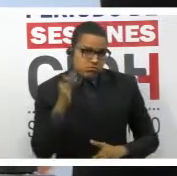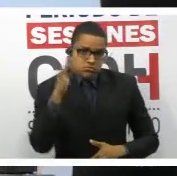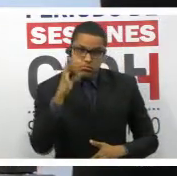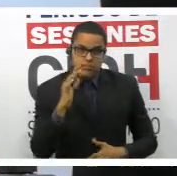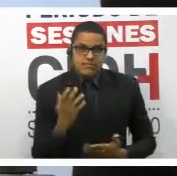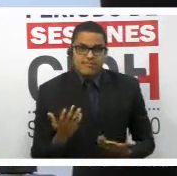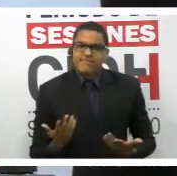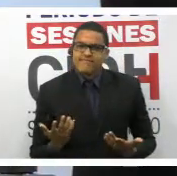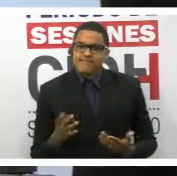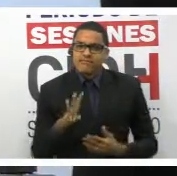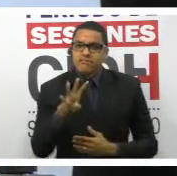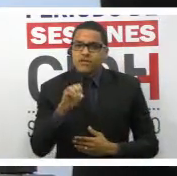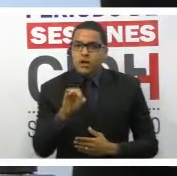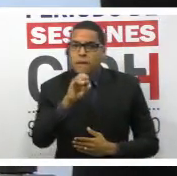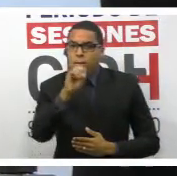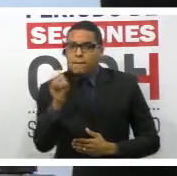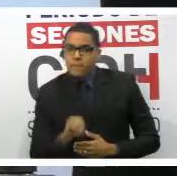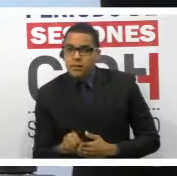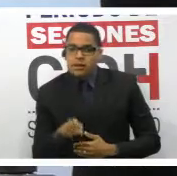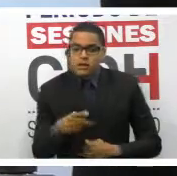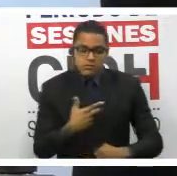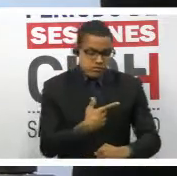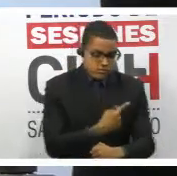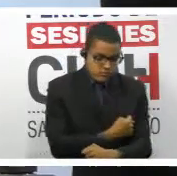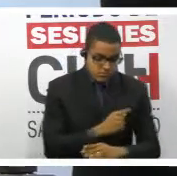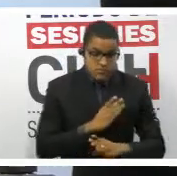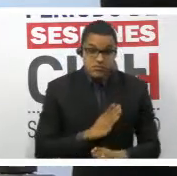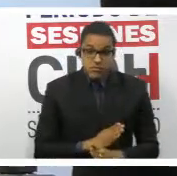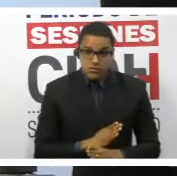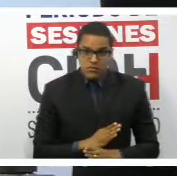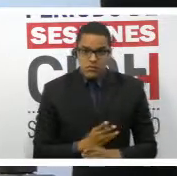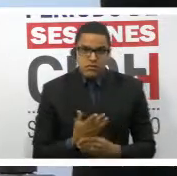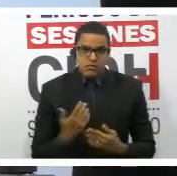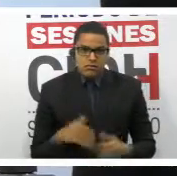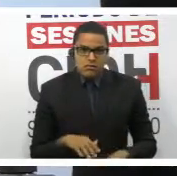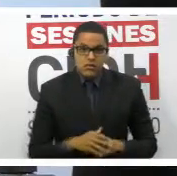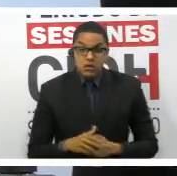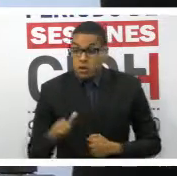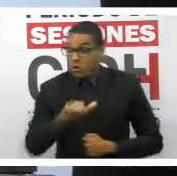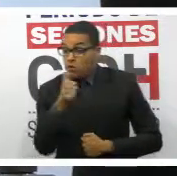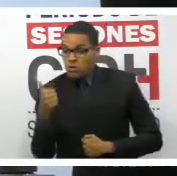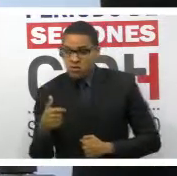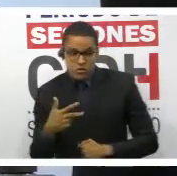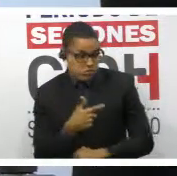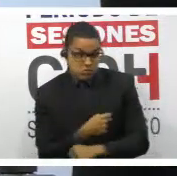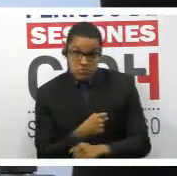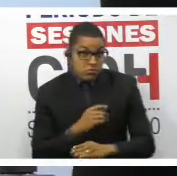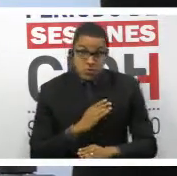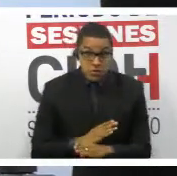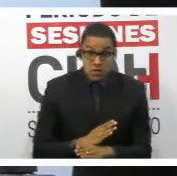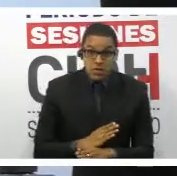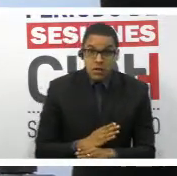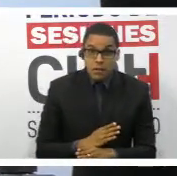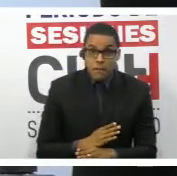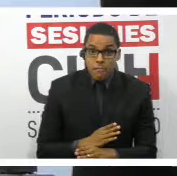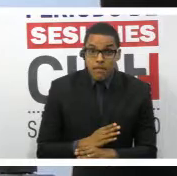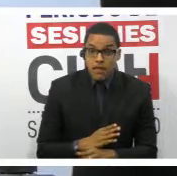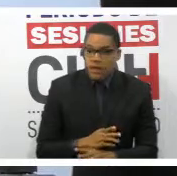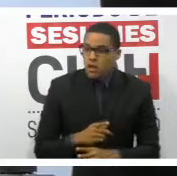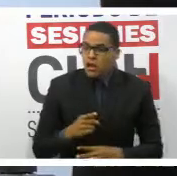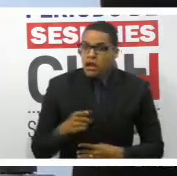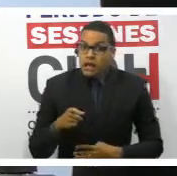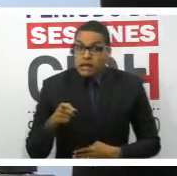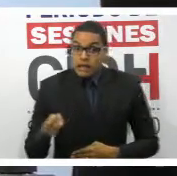esterilizada las que no fueron esterilizadas había mujeres que dijeron que ellas conscientemente y con una pareja decidieron embarazarse